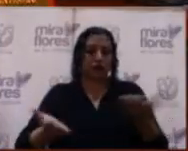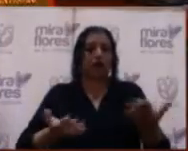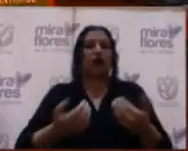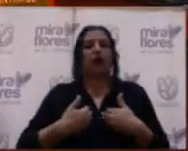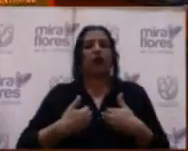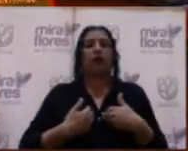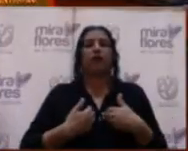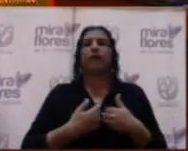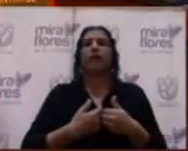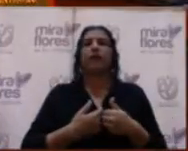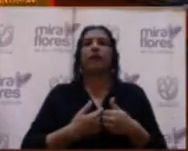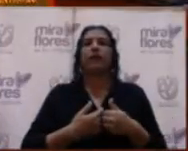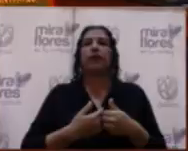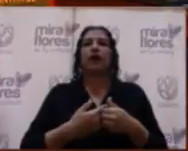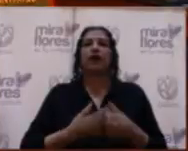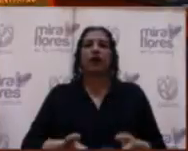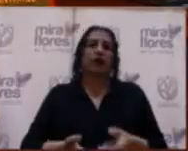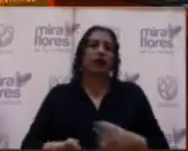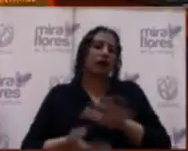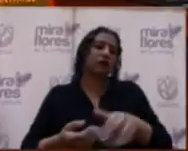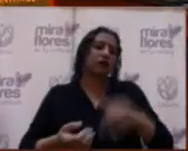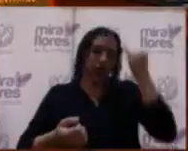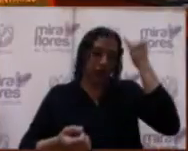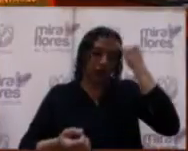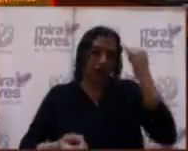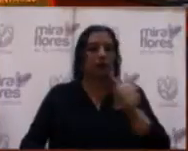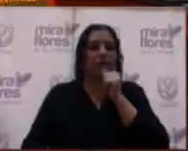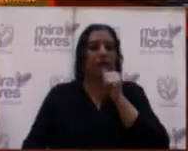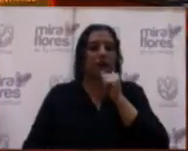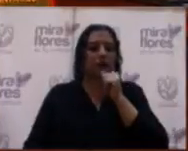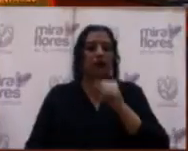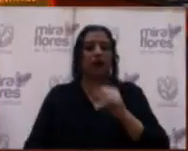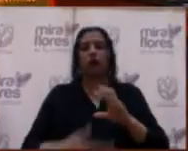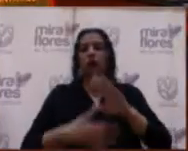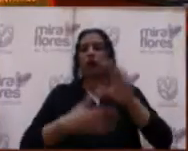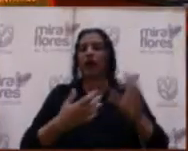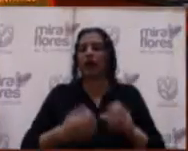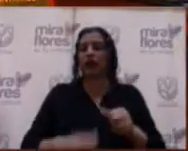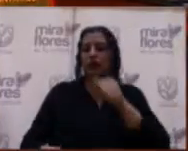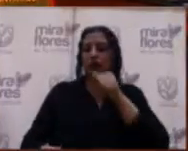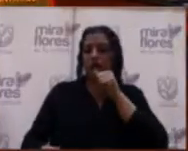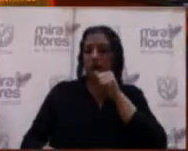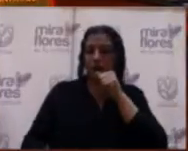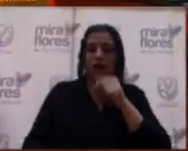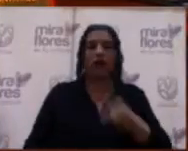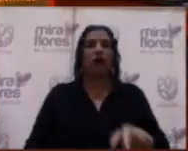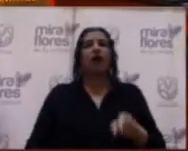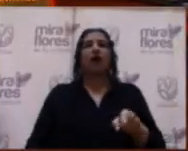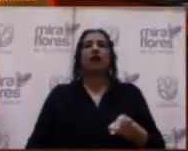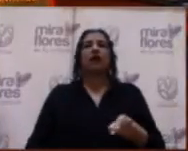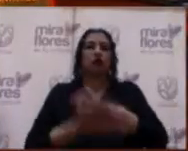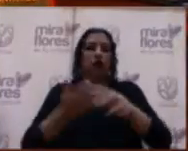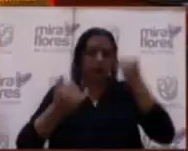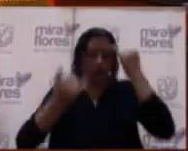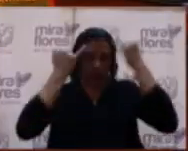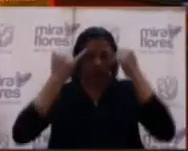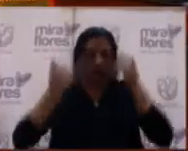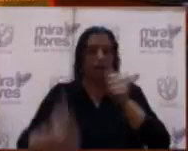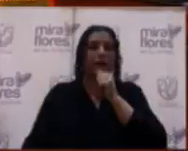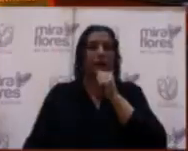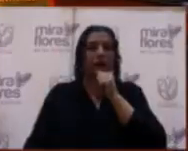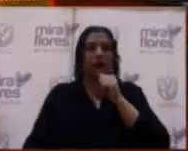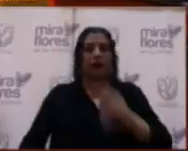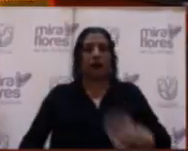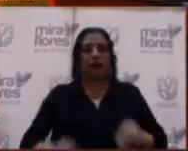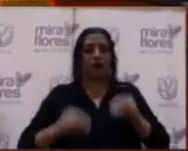de la presentación y contenido de la iniciativa privada. El carácter confidencial y reservado de las iniciativas privadas se